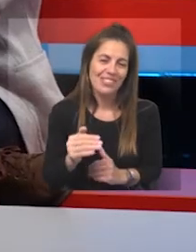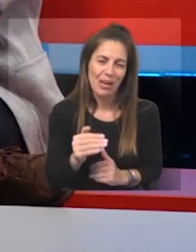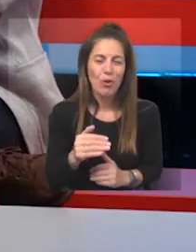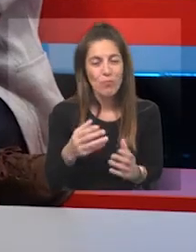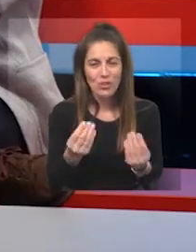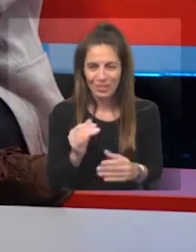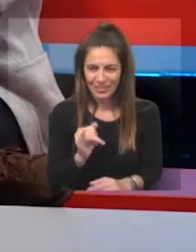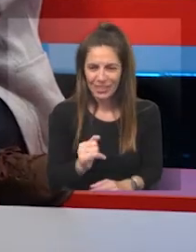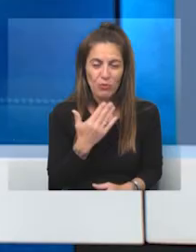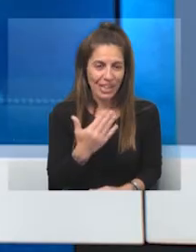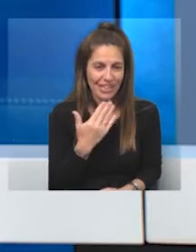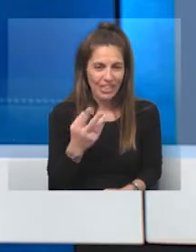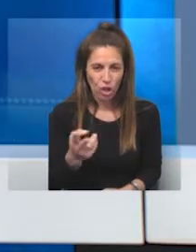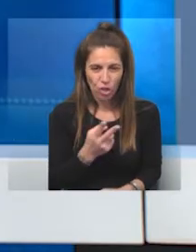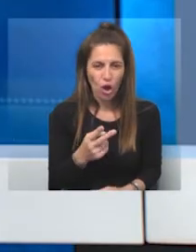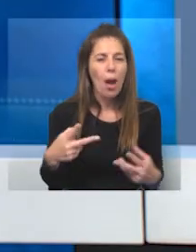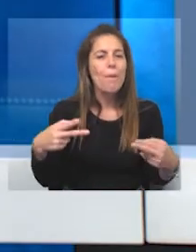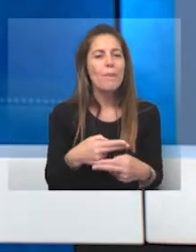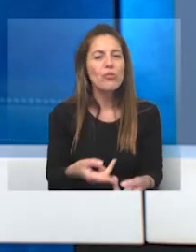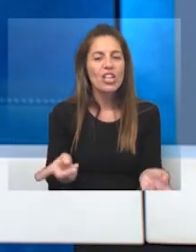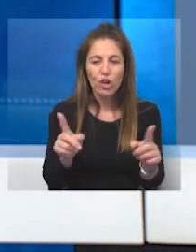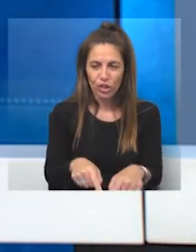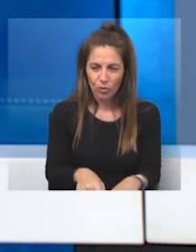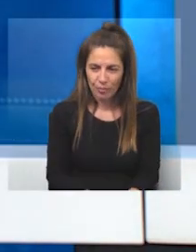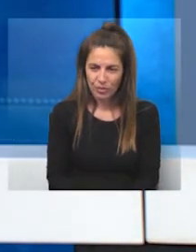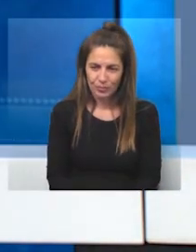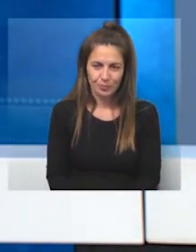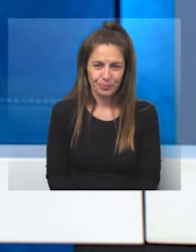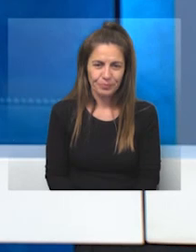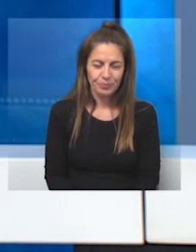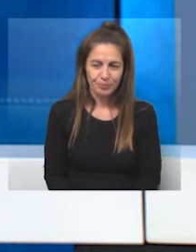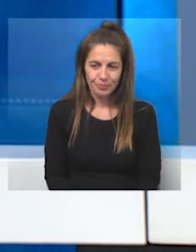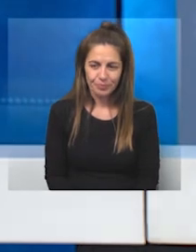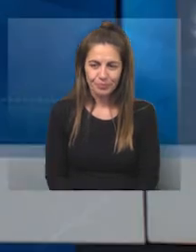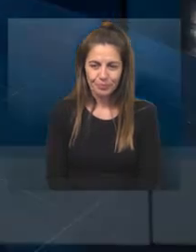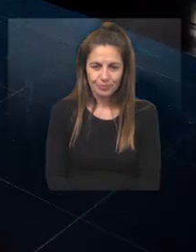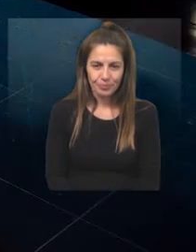Gracias los dos bueno Muchas gracias pausa ha mucho más l aquí en la pantalla T cudad